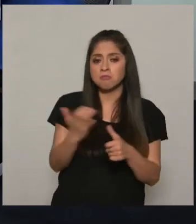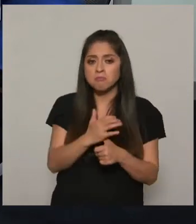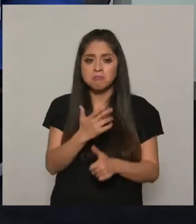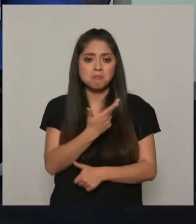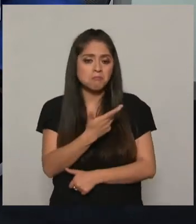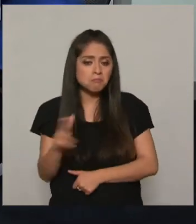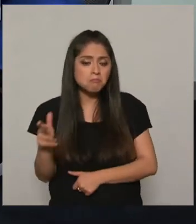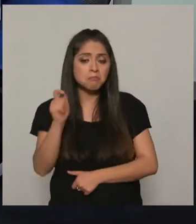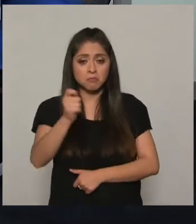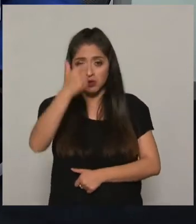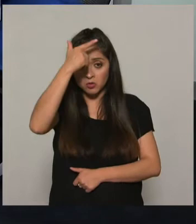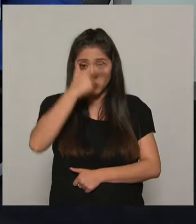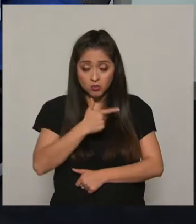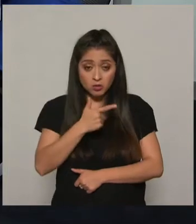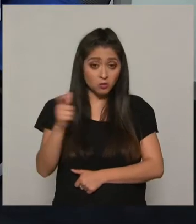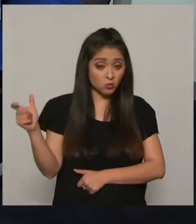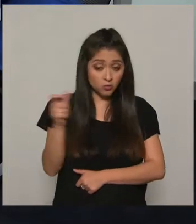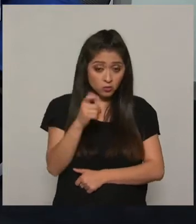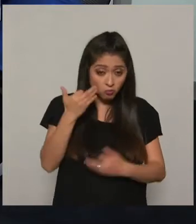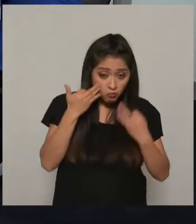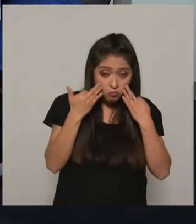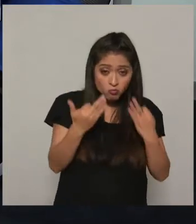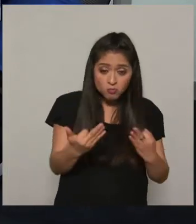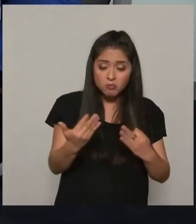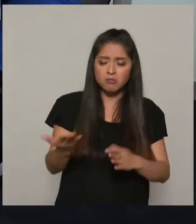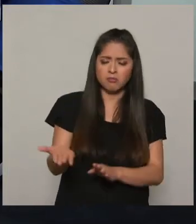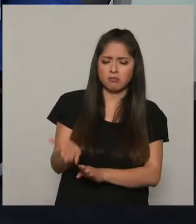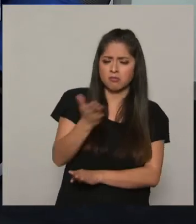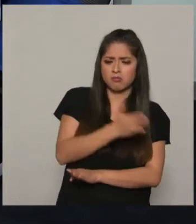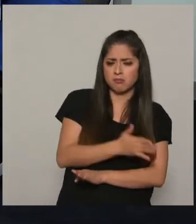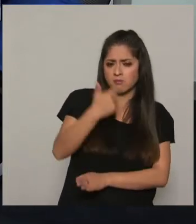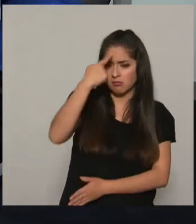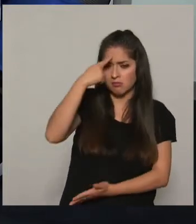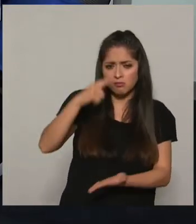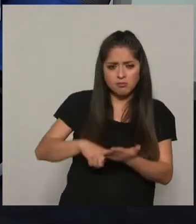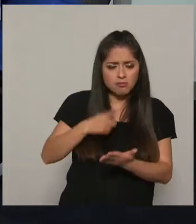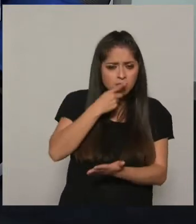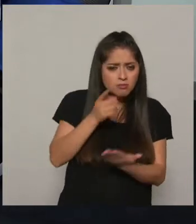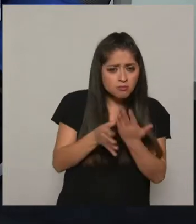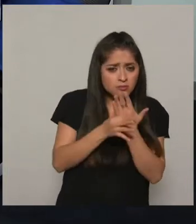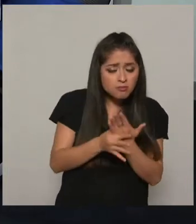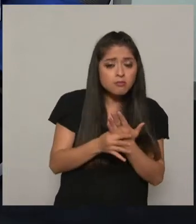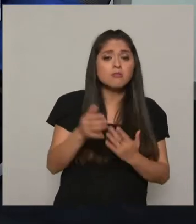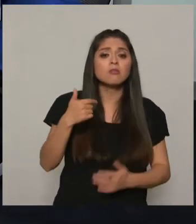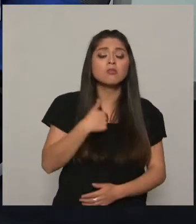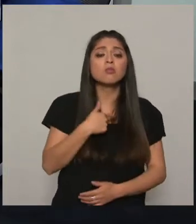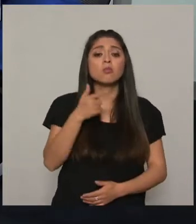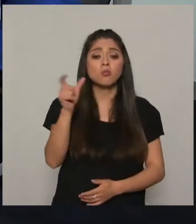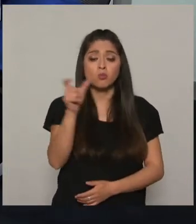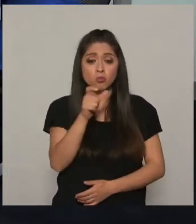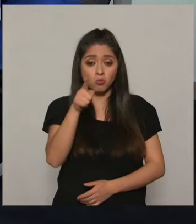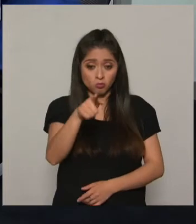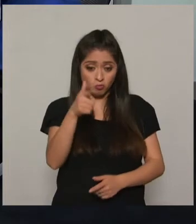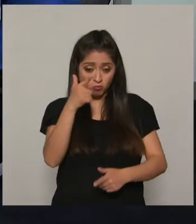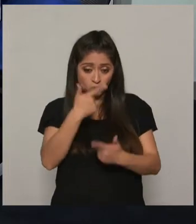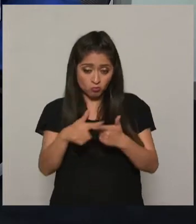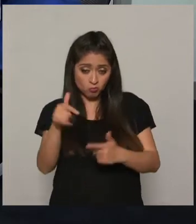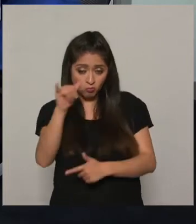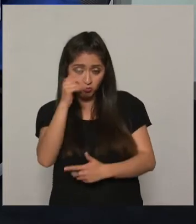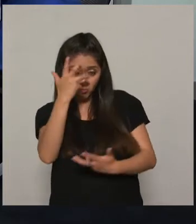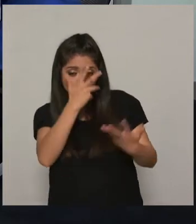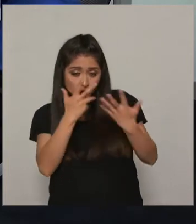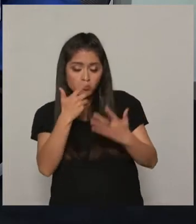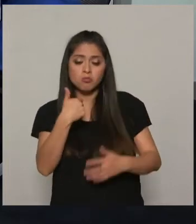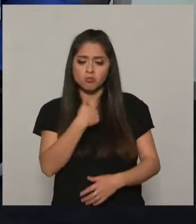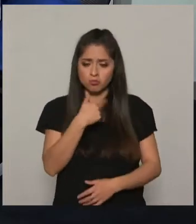nocturnos, para que en efecto, de hecho ya empezó una cultura entre ellos que decía que te pido el taxi. Algunos meseros le decían